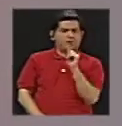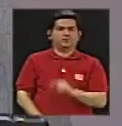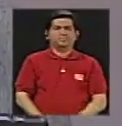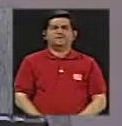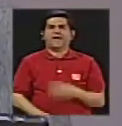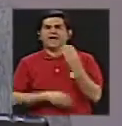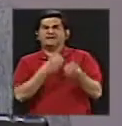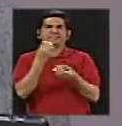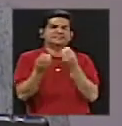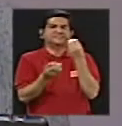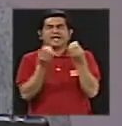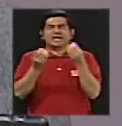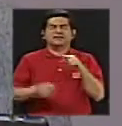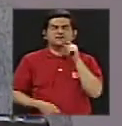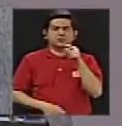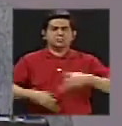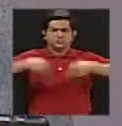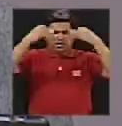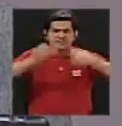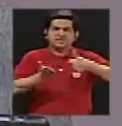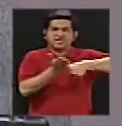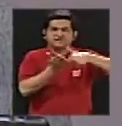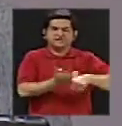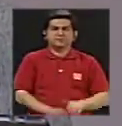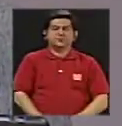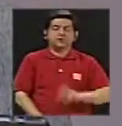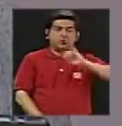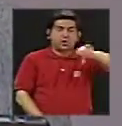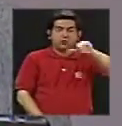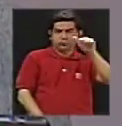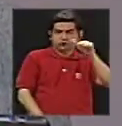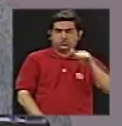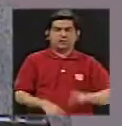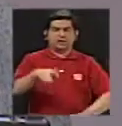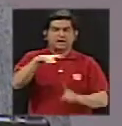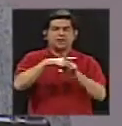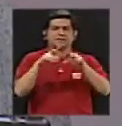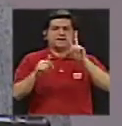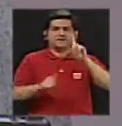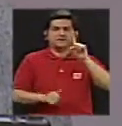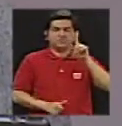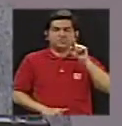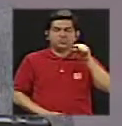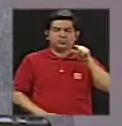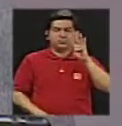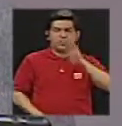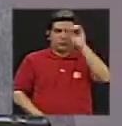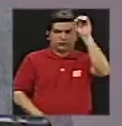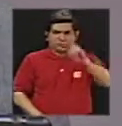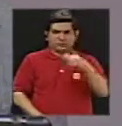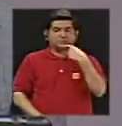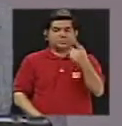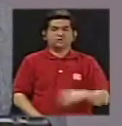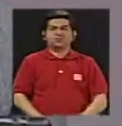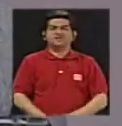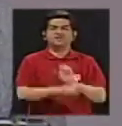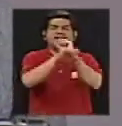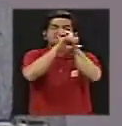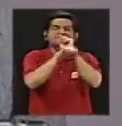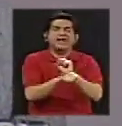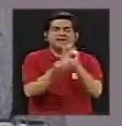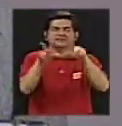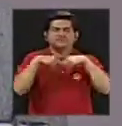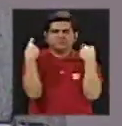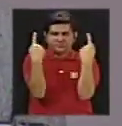a decidirse a votar, en el caso de Johnny Araya aparece un 21.4% que dice tradición